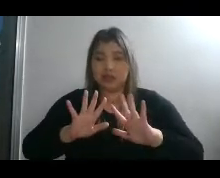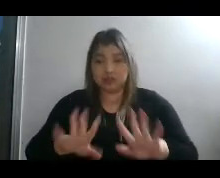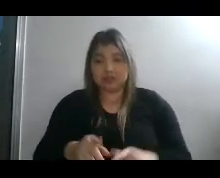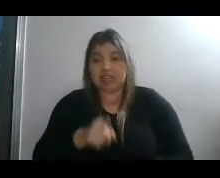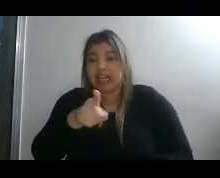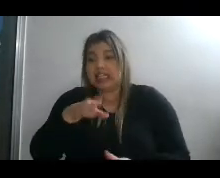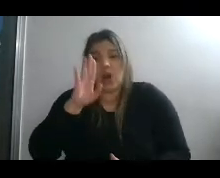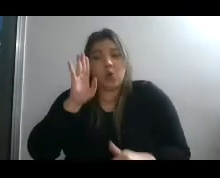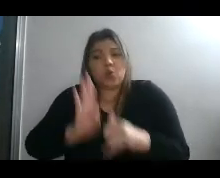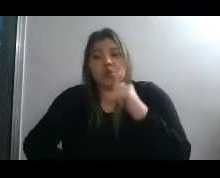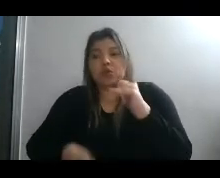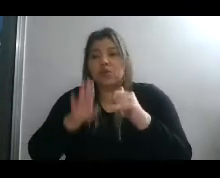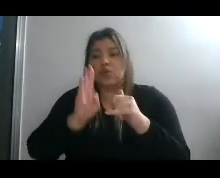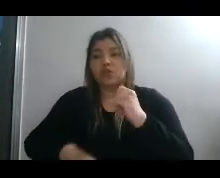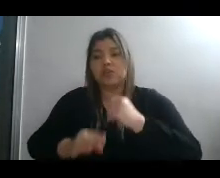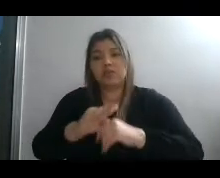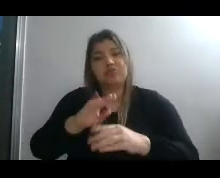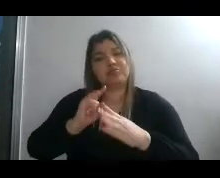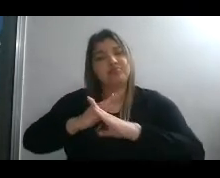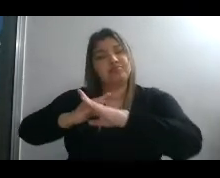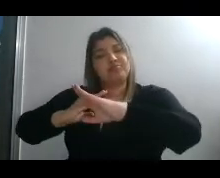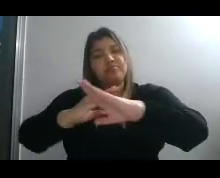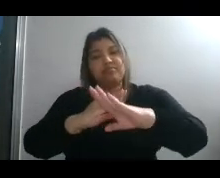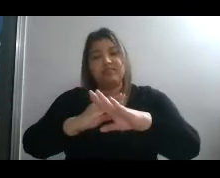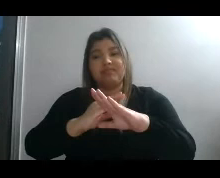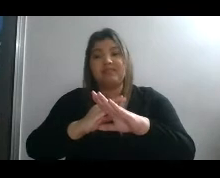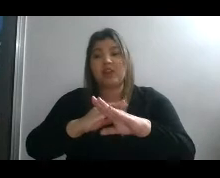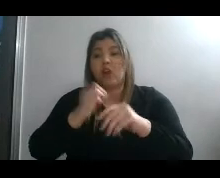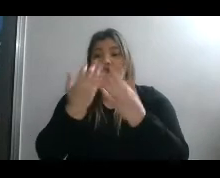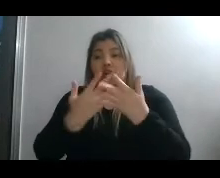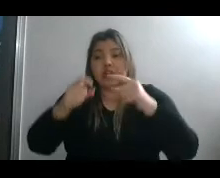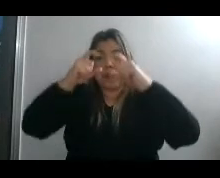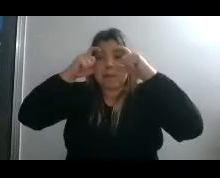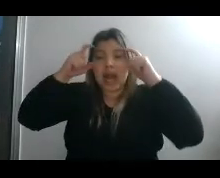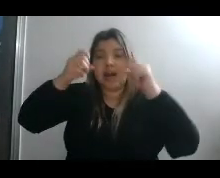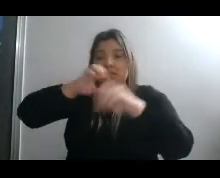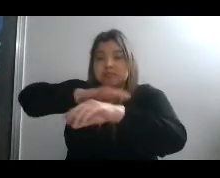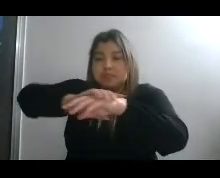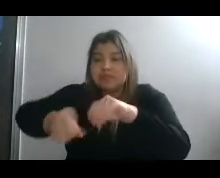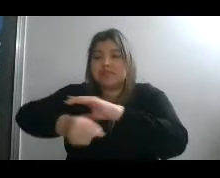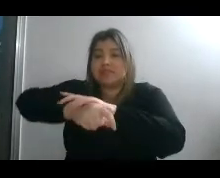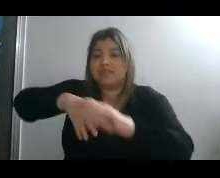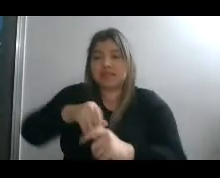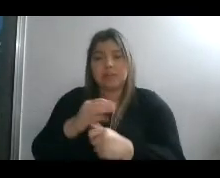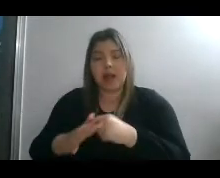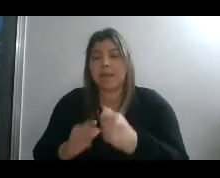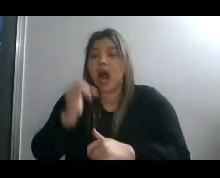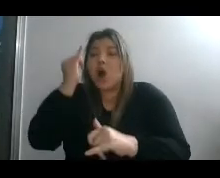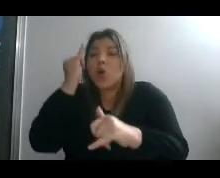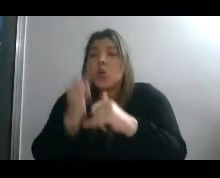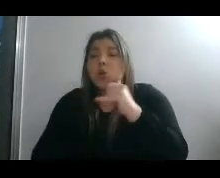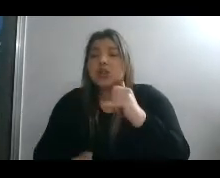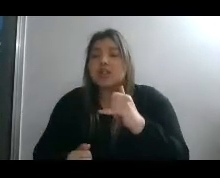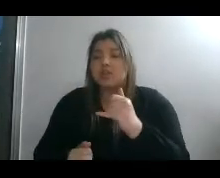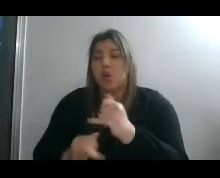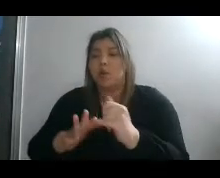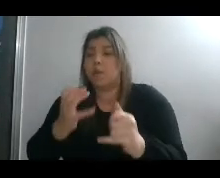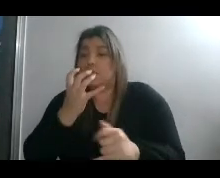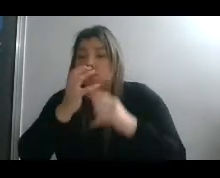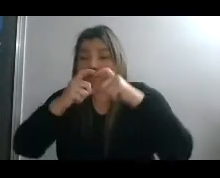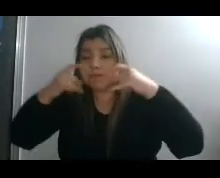de protección personal que se debe retirar, y antes de retirárselo debo tener un lavado de